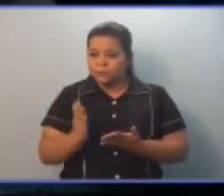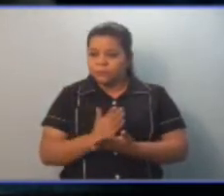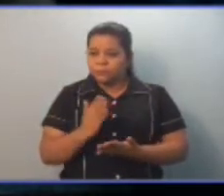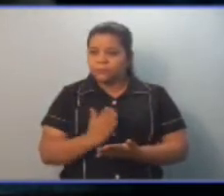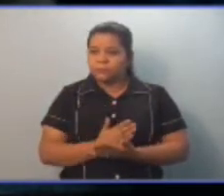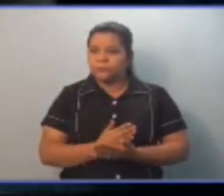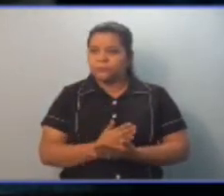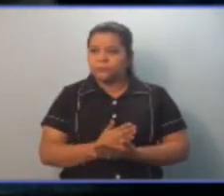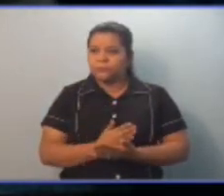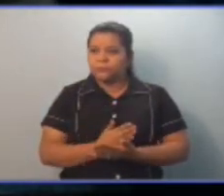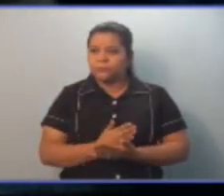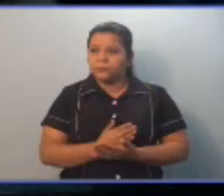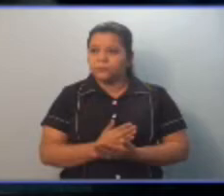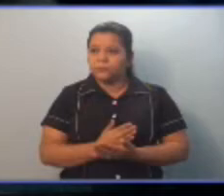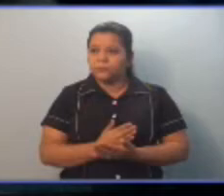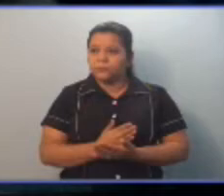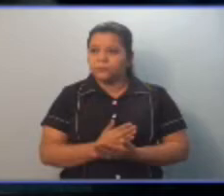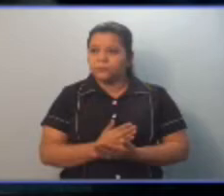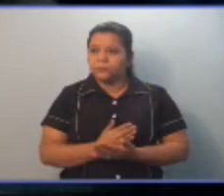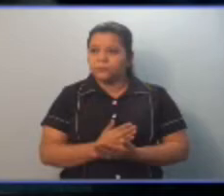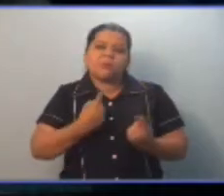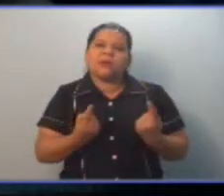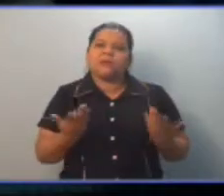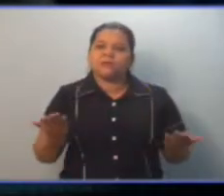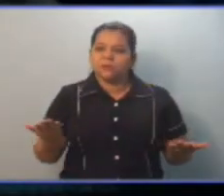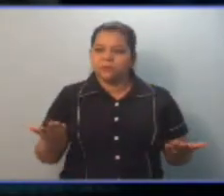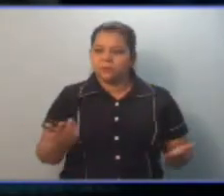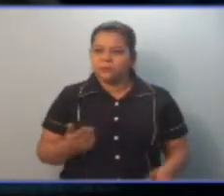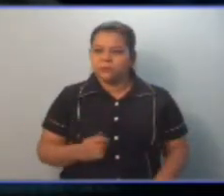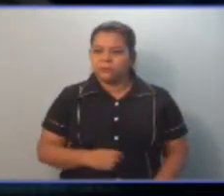cuál es su posición actual al respecto?